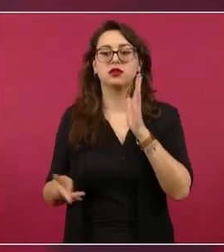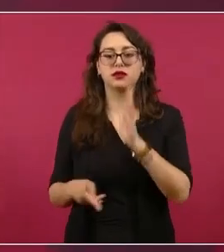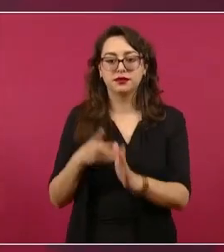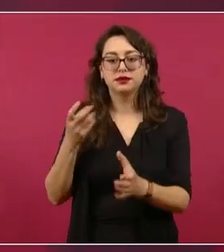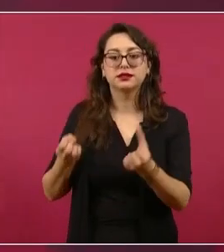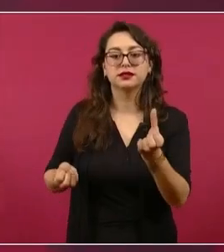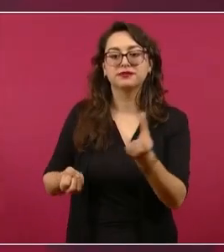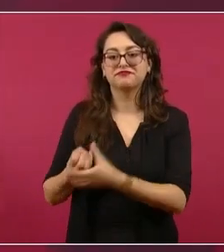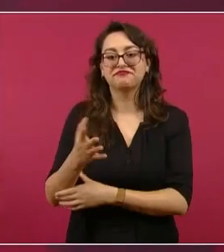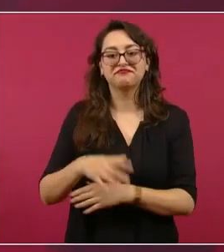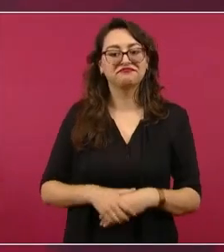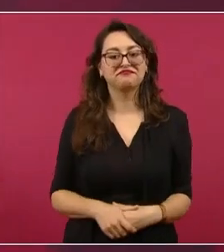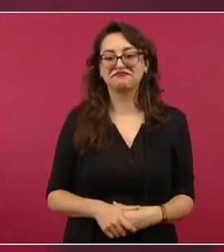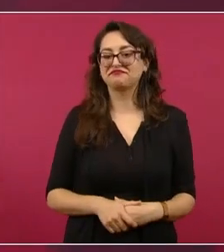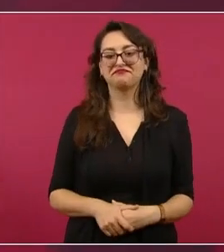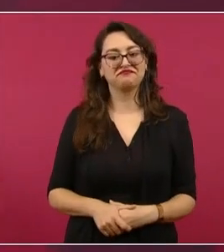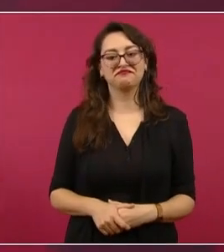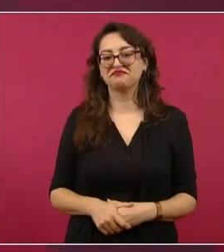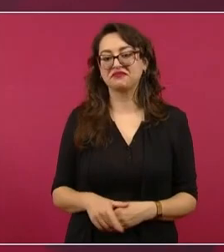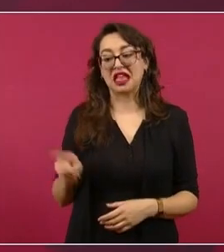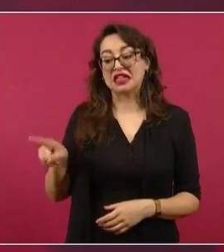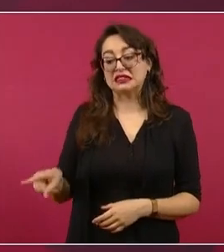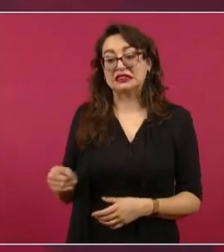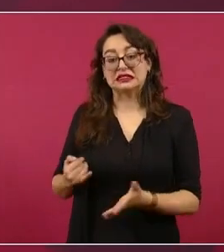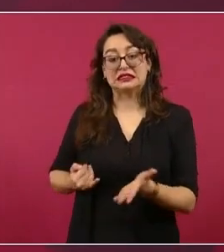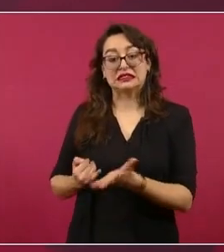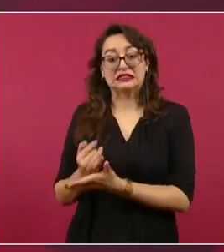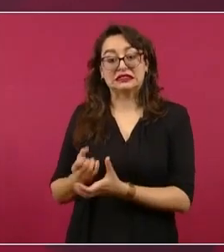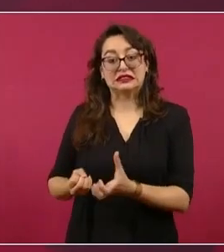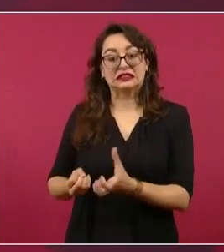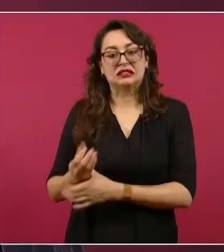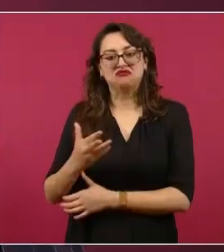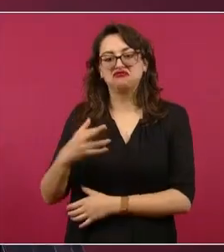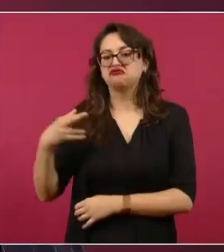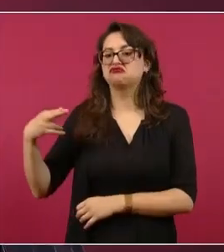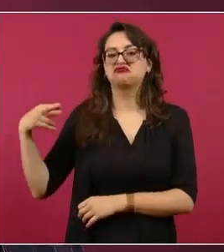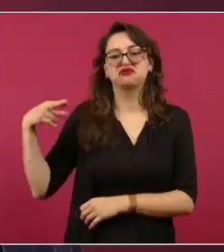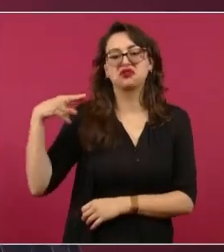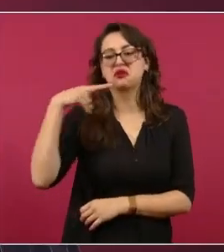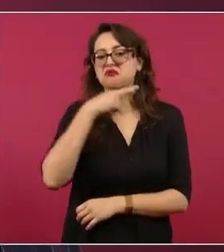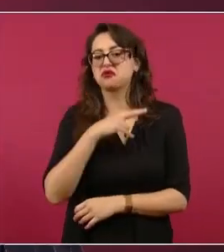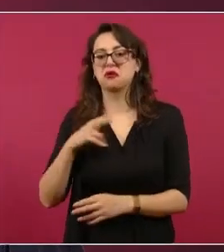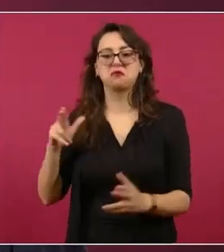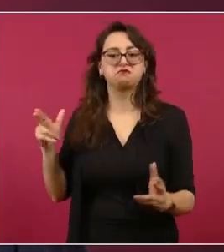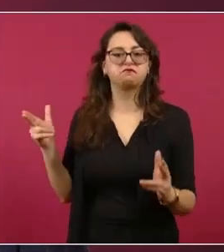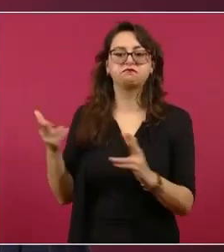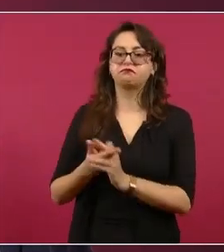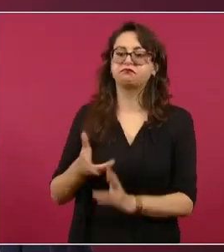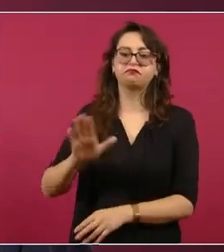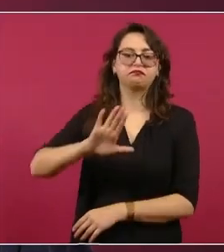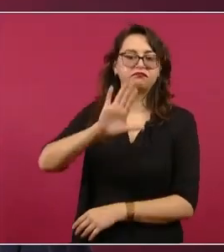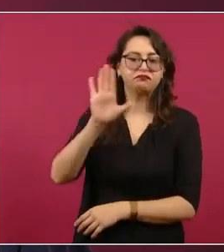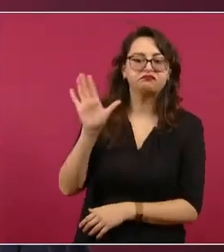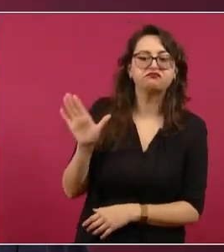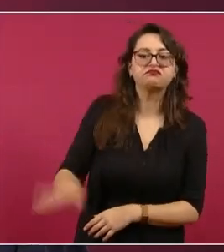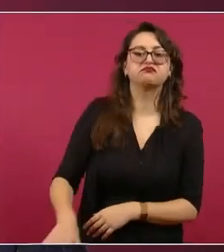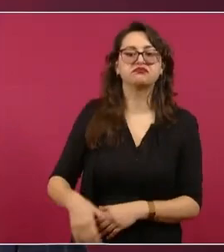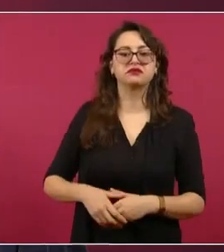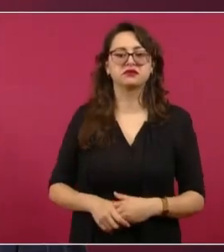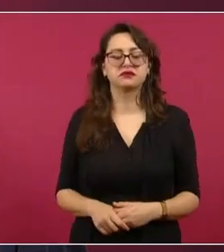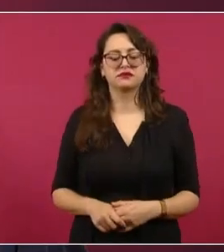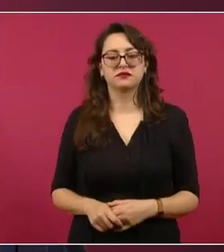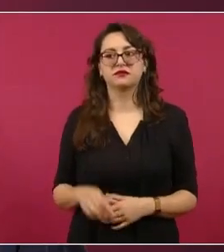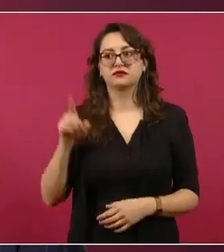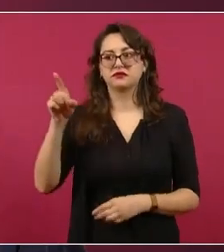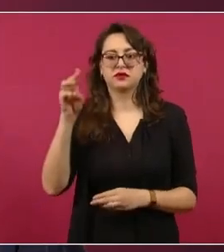actividad. Pues apenas salió el accidente en el cerro del Pico